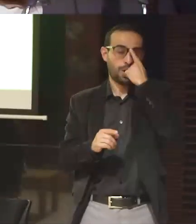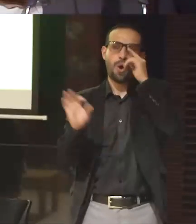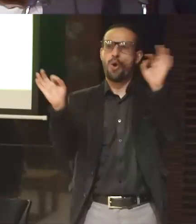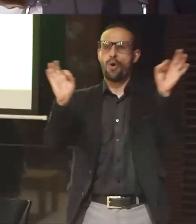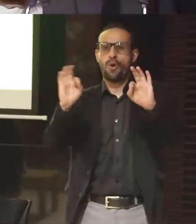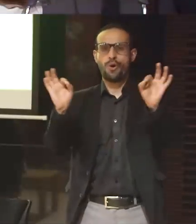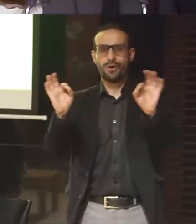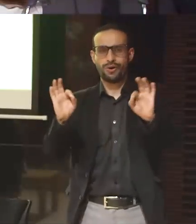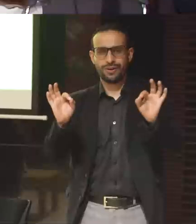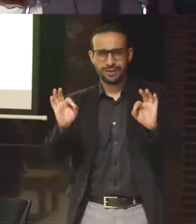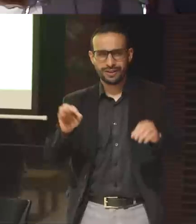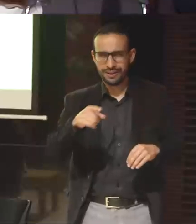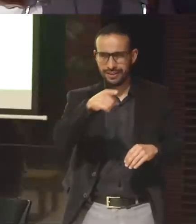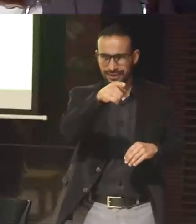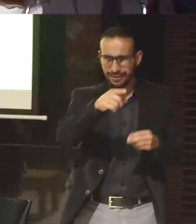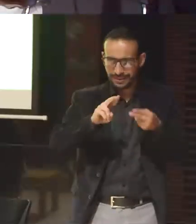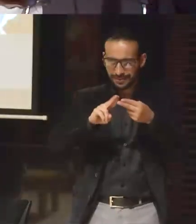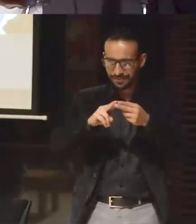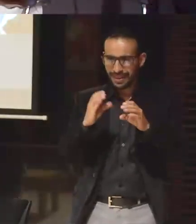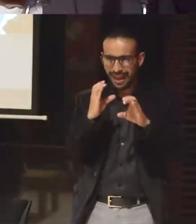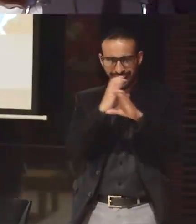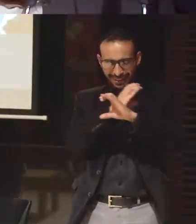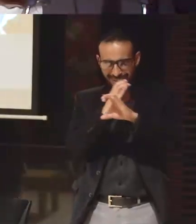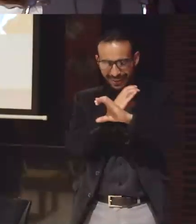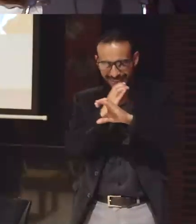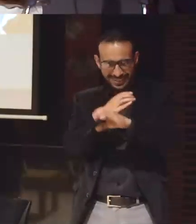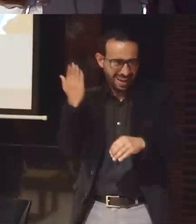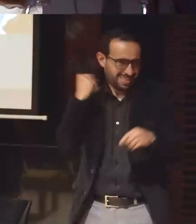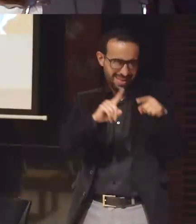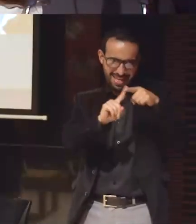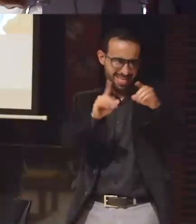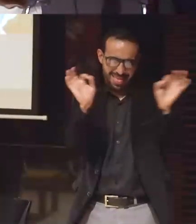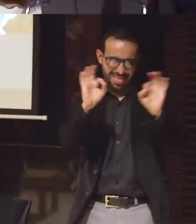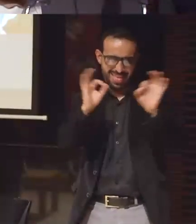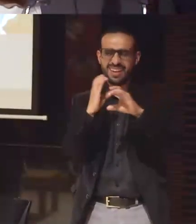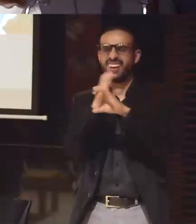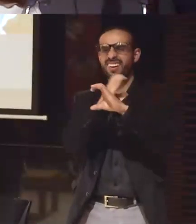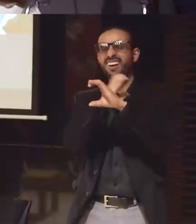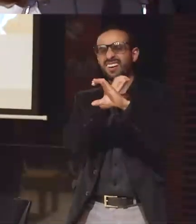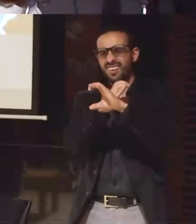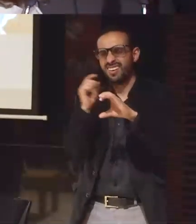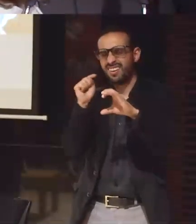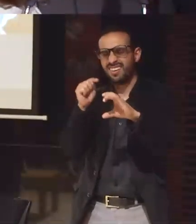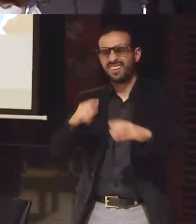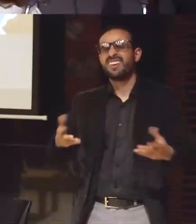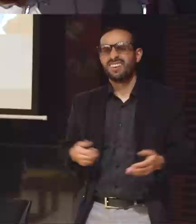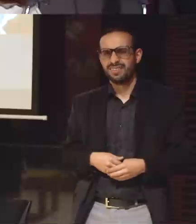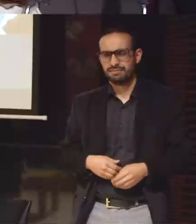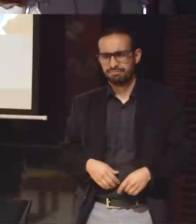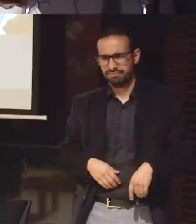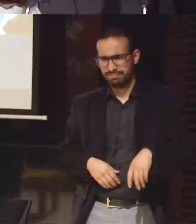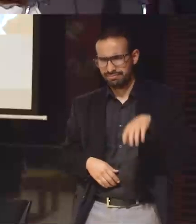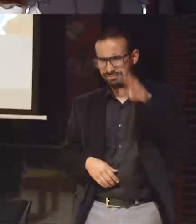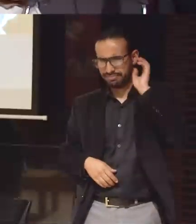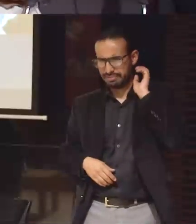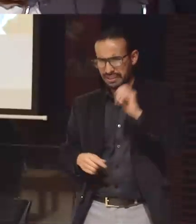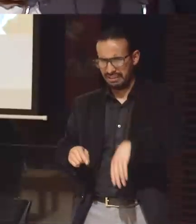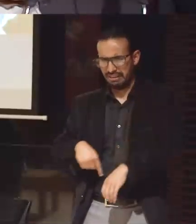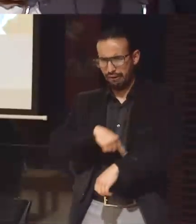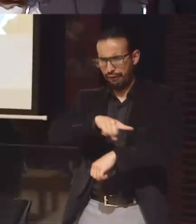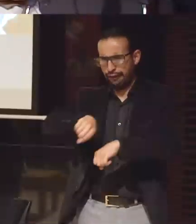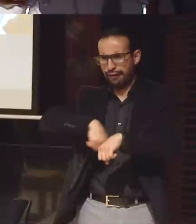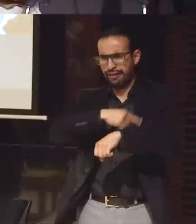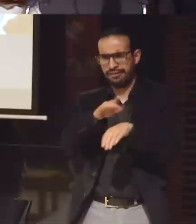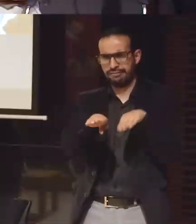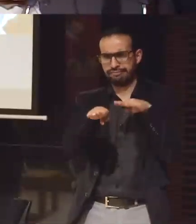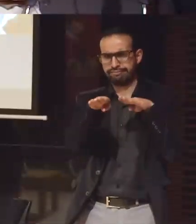Caracas antes de ser Transmilenio. Entonces, no, cuando Andrés Pastrana la inauguró era la supervía que ahora tenemos la Caracas. ¿Y qué pasó después